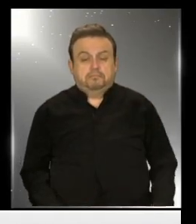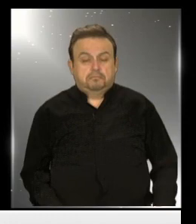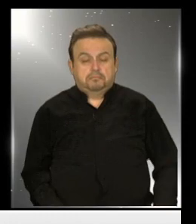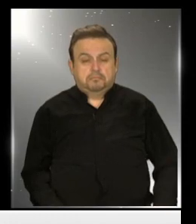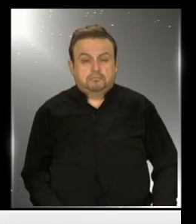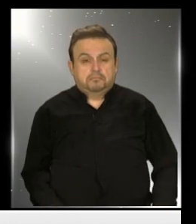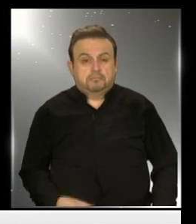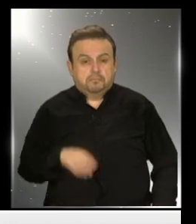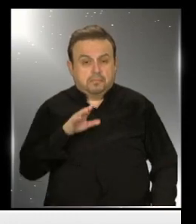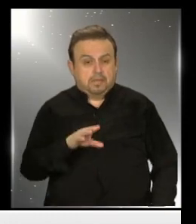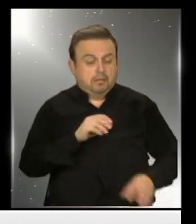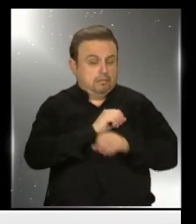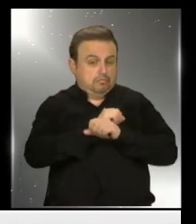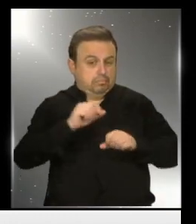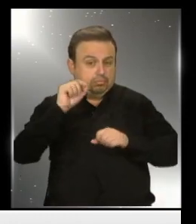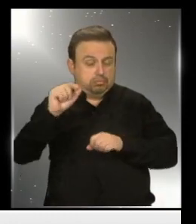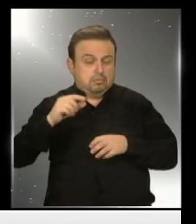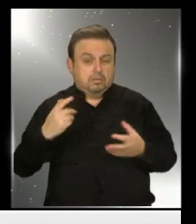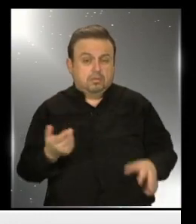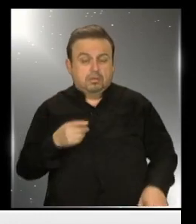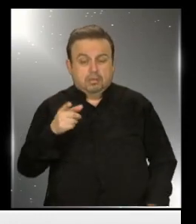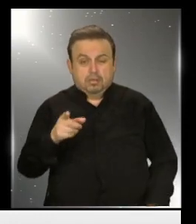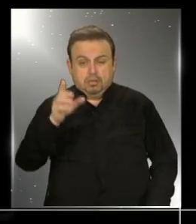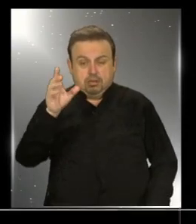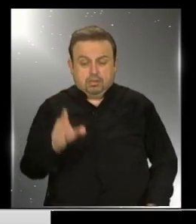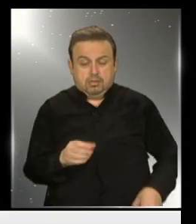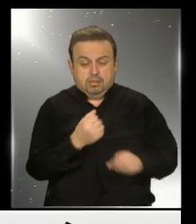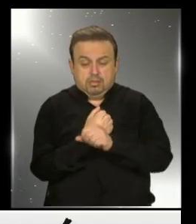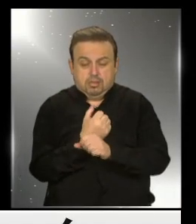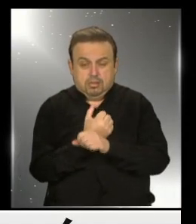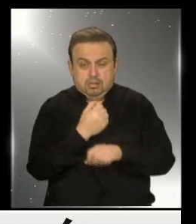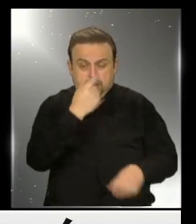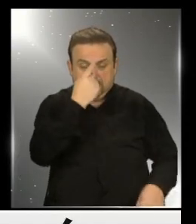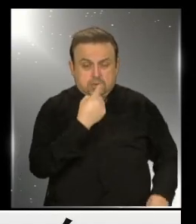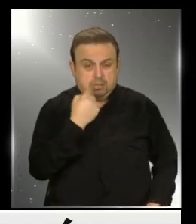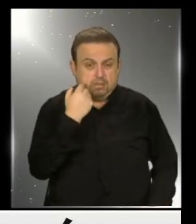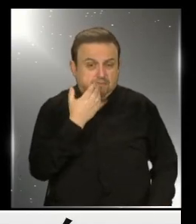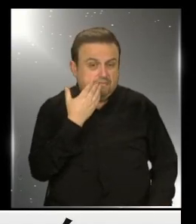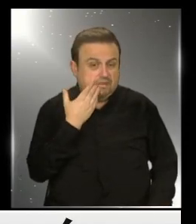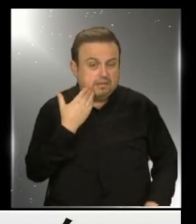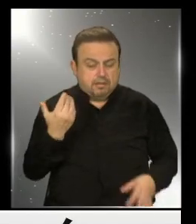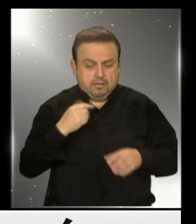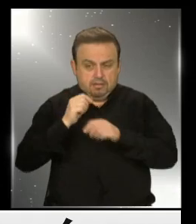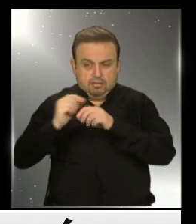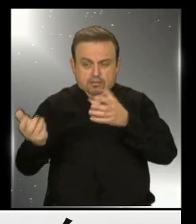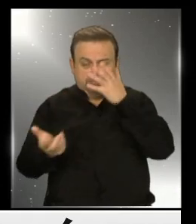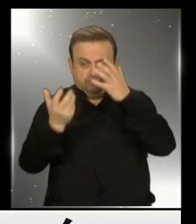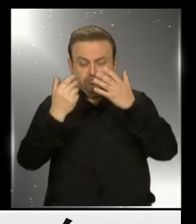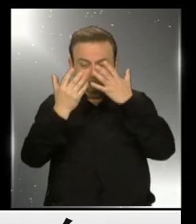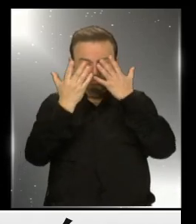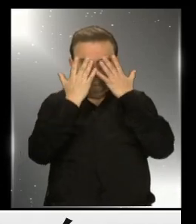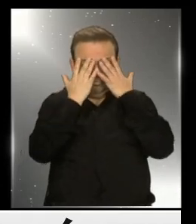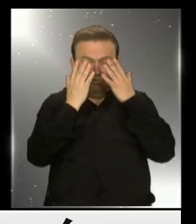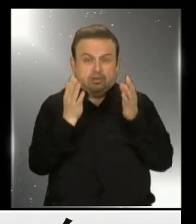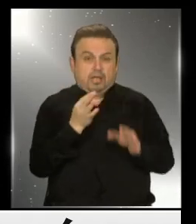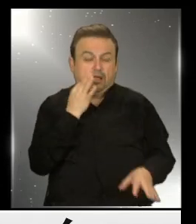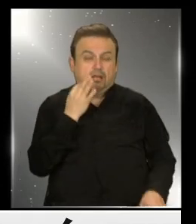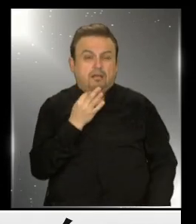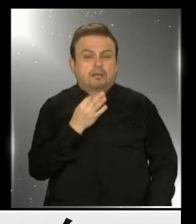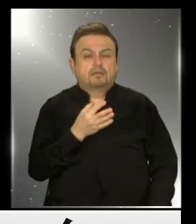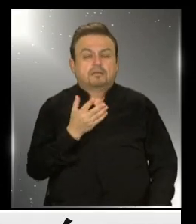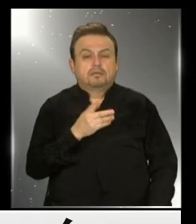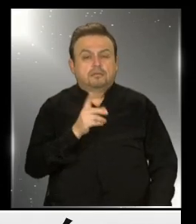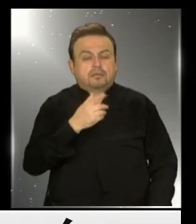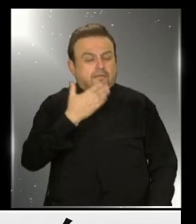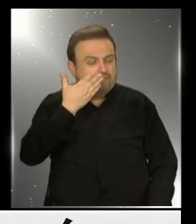que posteriormente iban también a ser utilizadas allí en el lugar, en la Plaza Baquedano, donde se comenzaron a generar